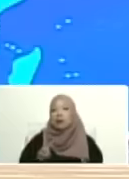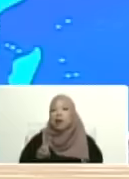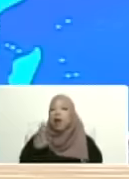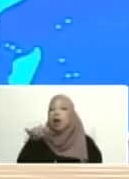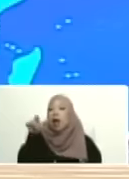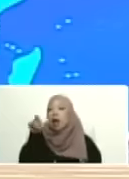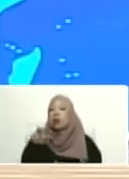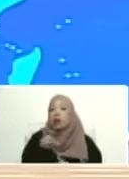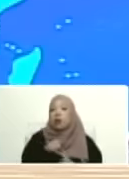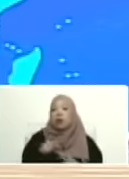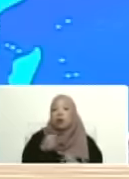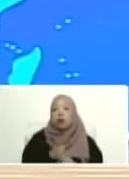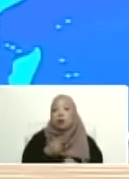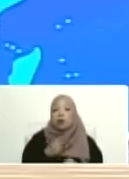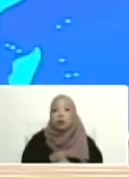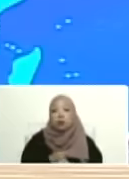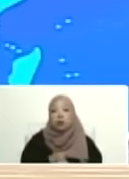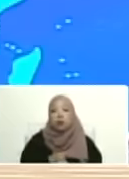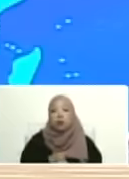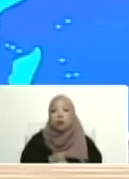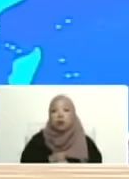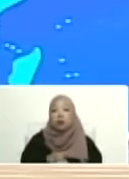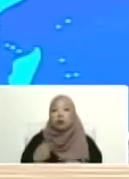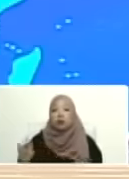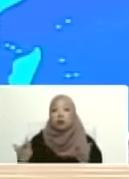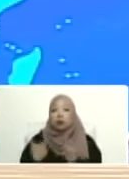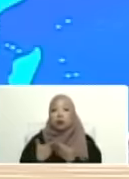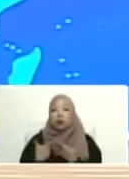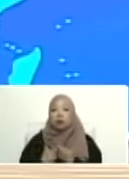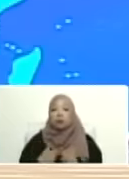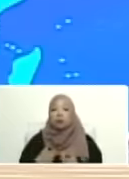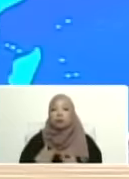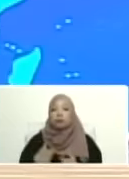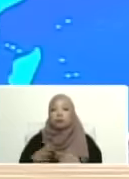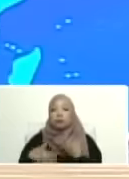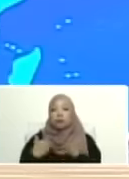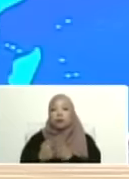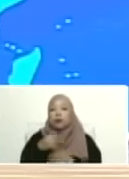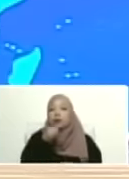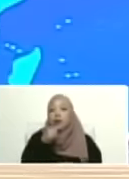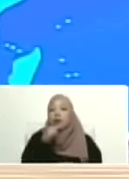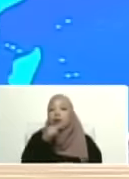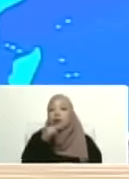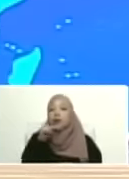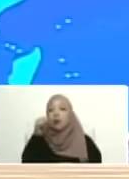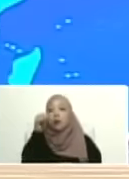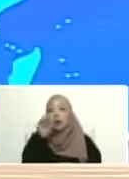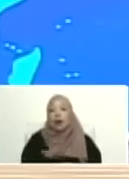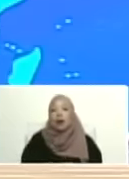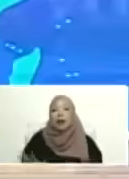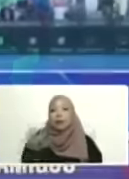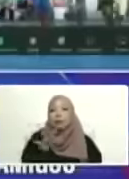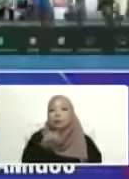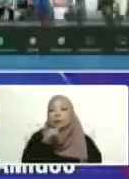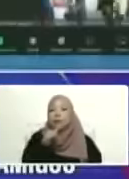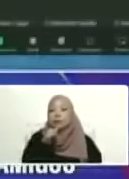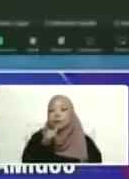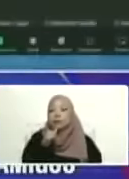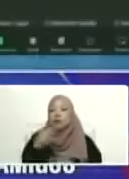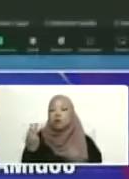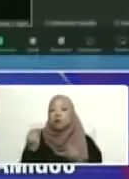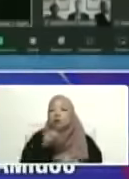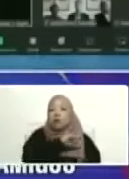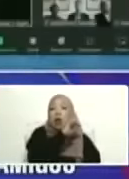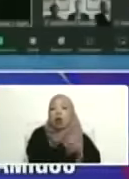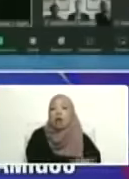para entonces, con el gobierno británico. Surgimiento de la doctrina Monroe con mucha